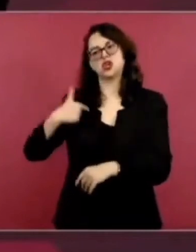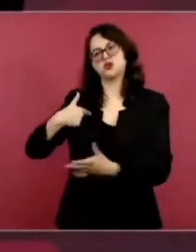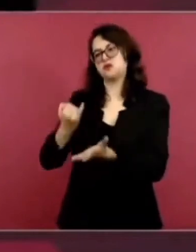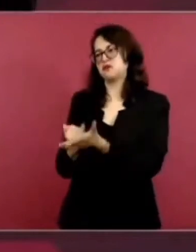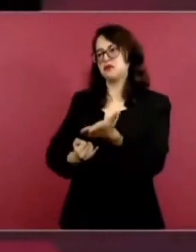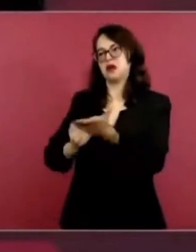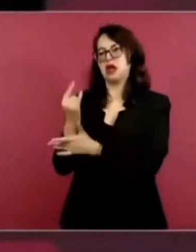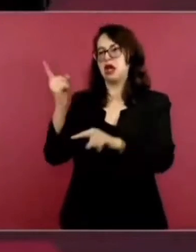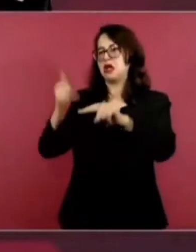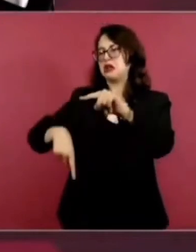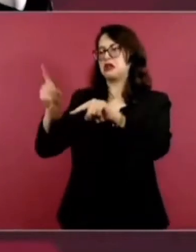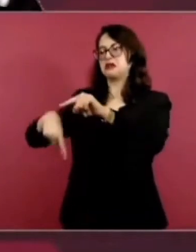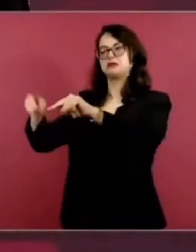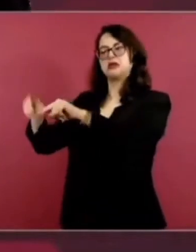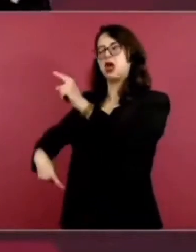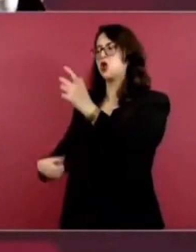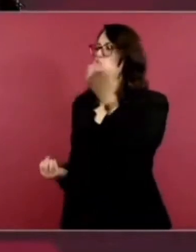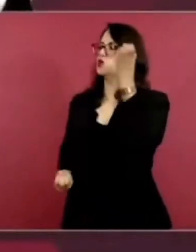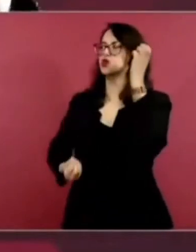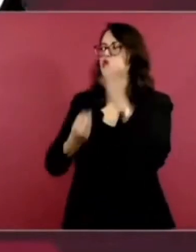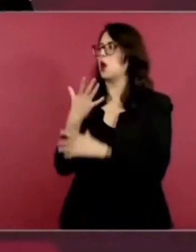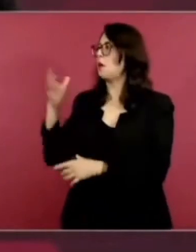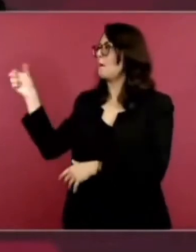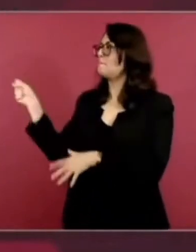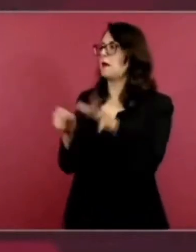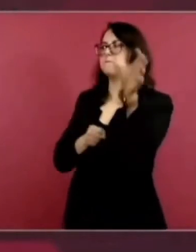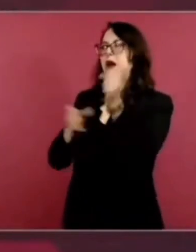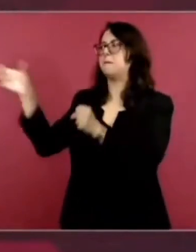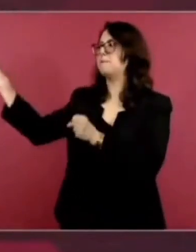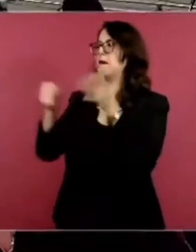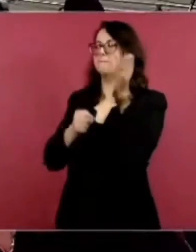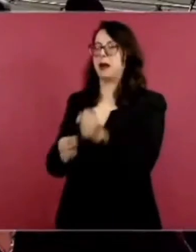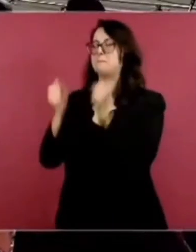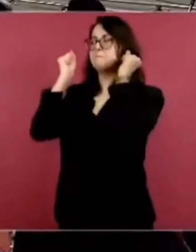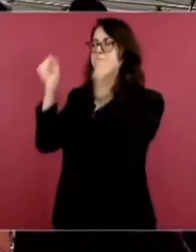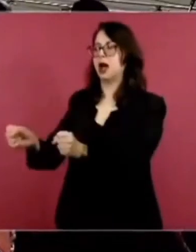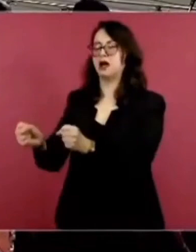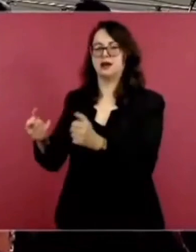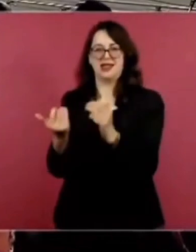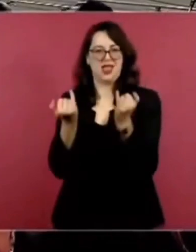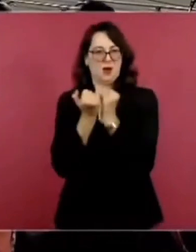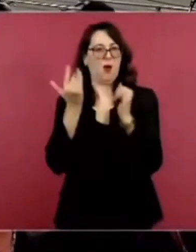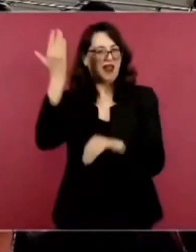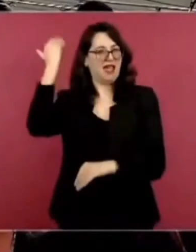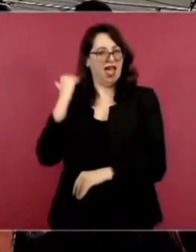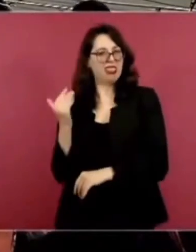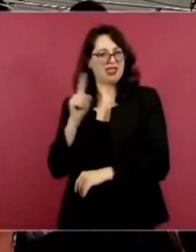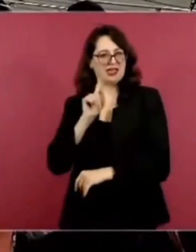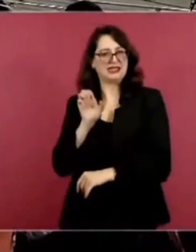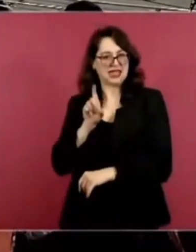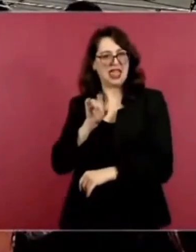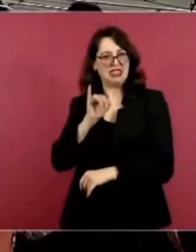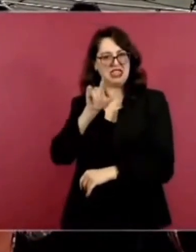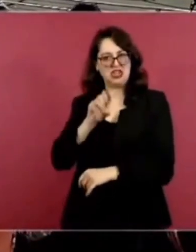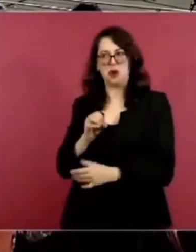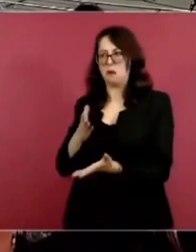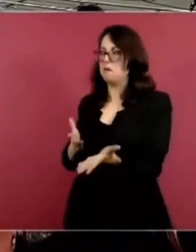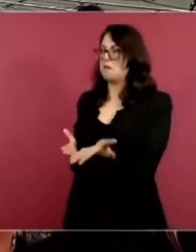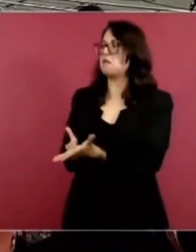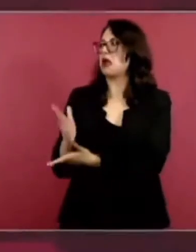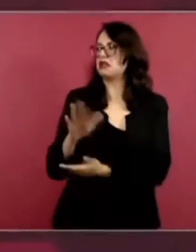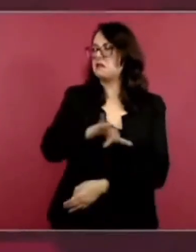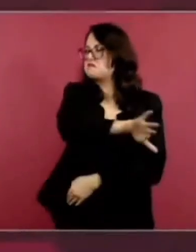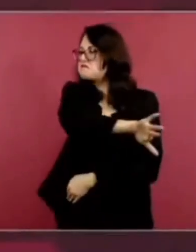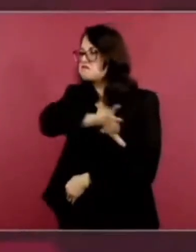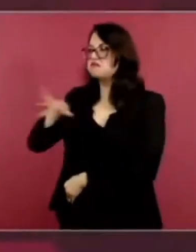Pensamos que, como me tocaba proponer a 3 o a 4, que yo